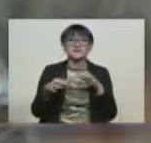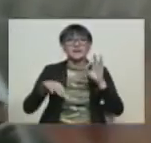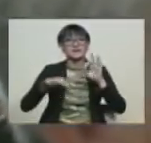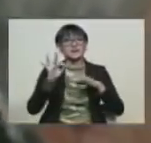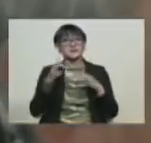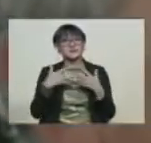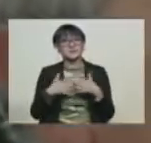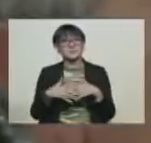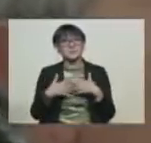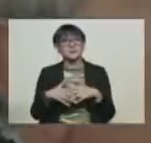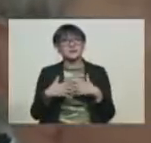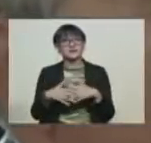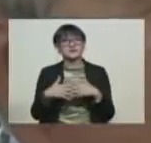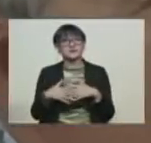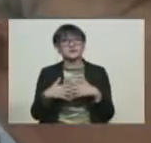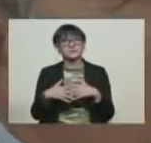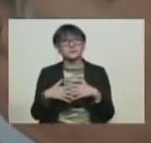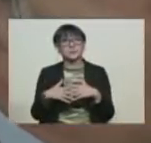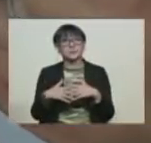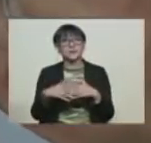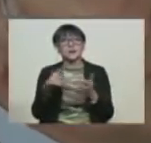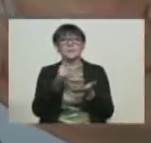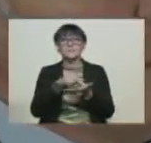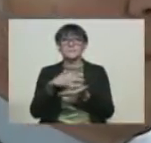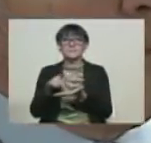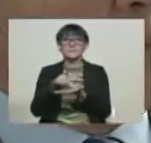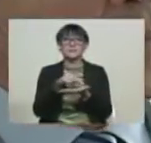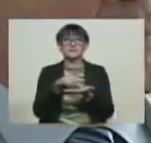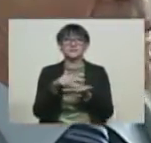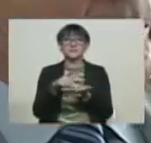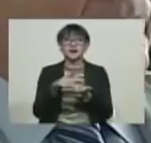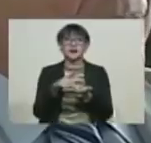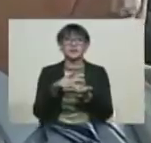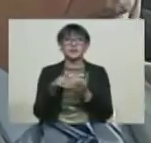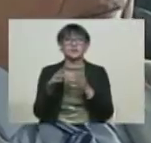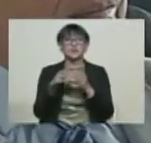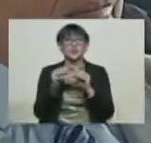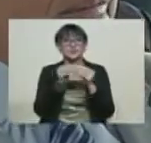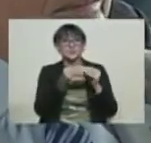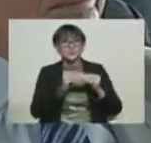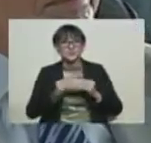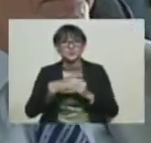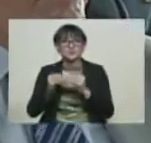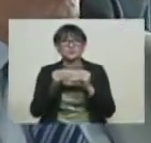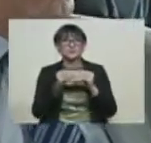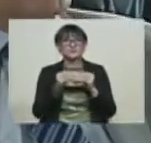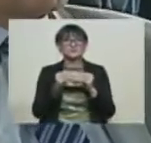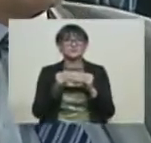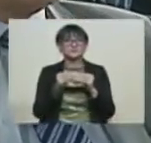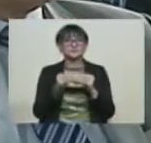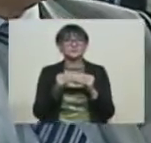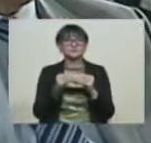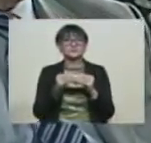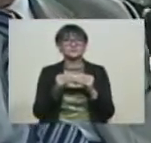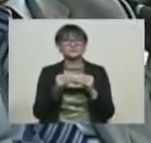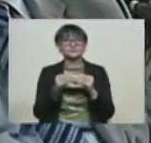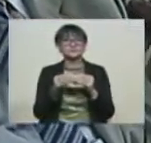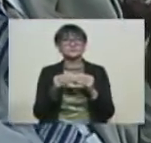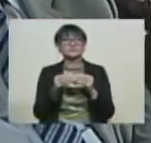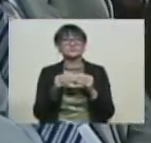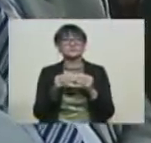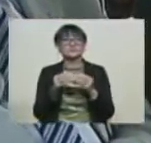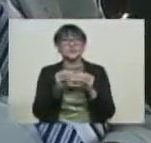empresas que participaron en todas las fases de recuperación, en todas las fases